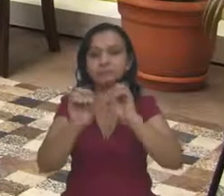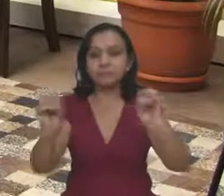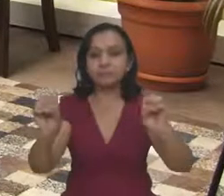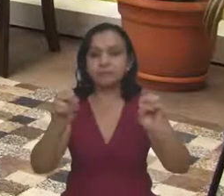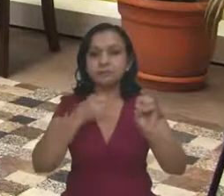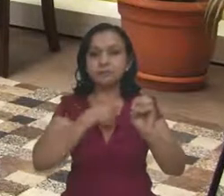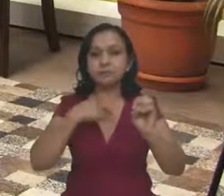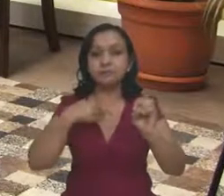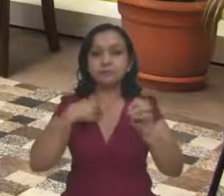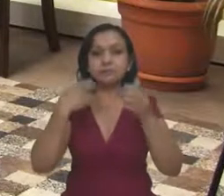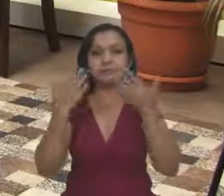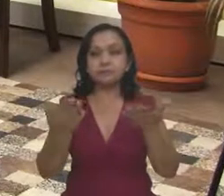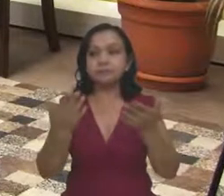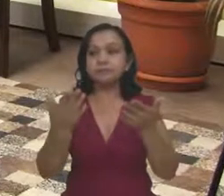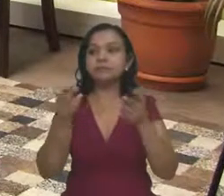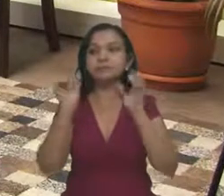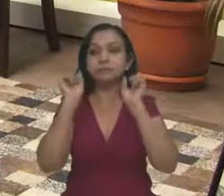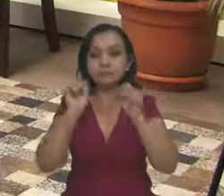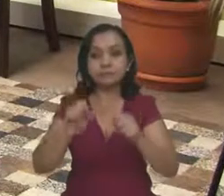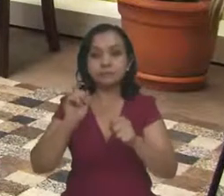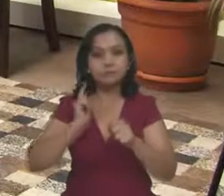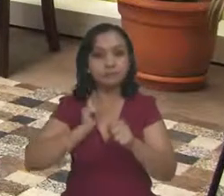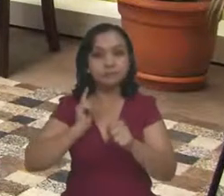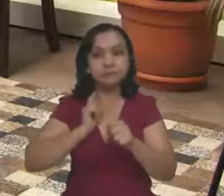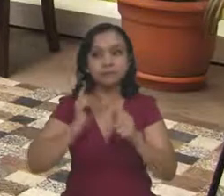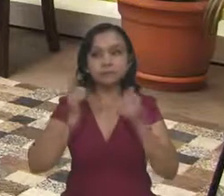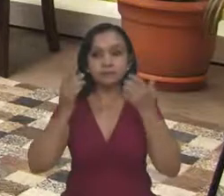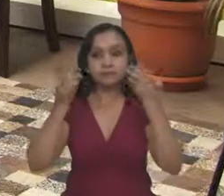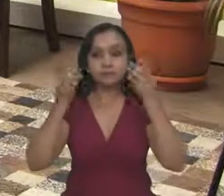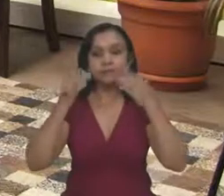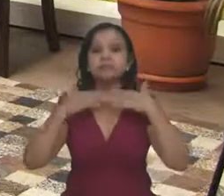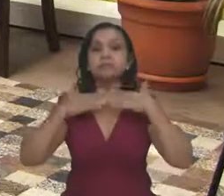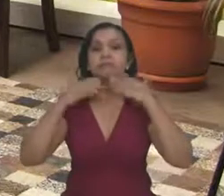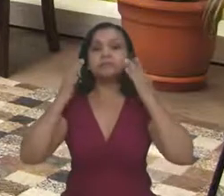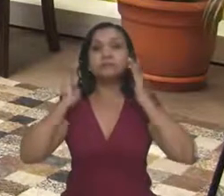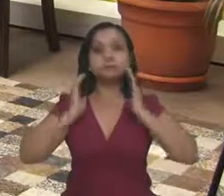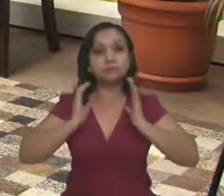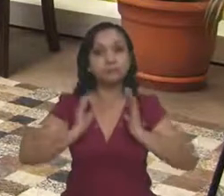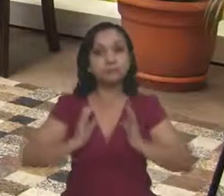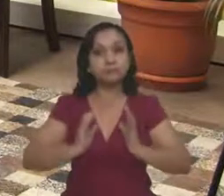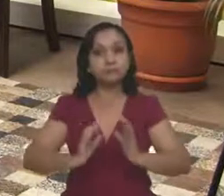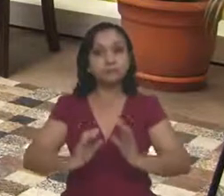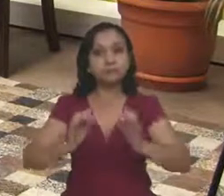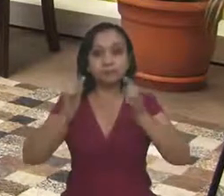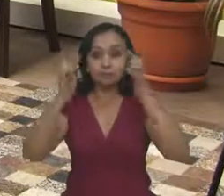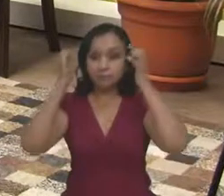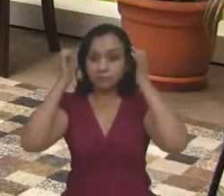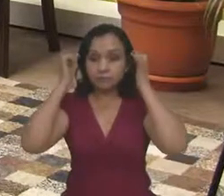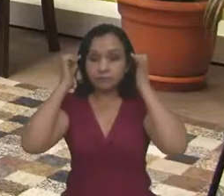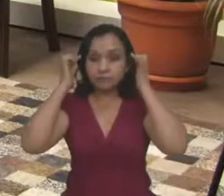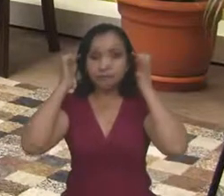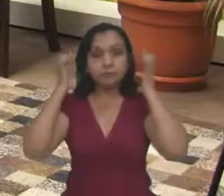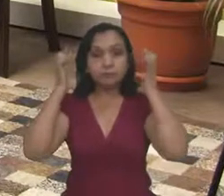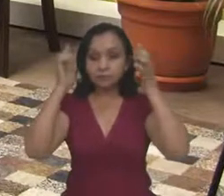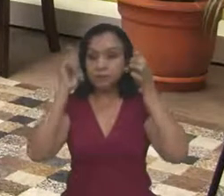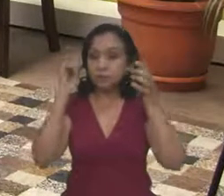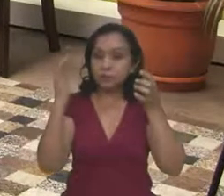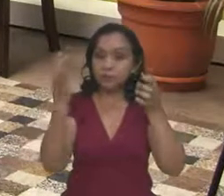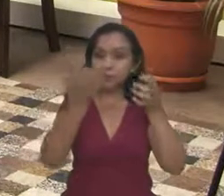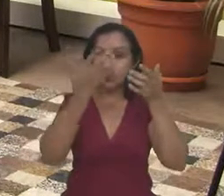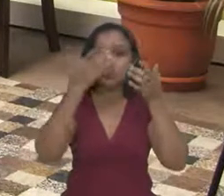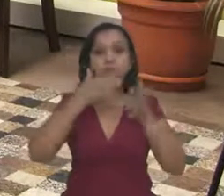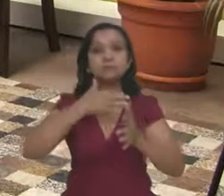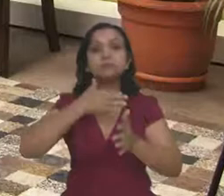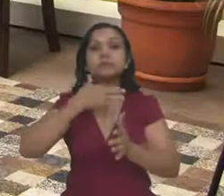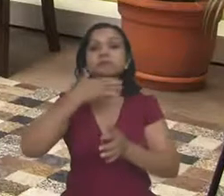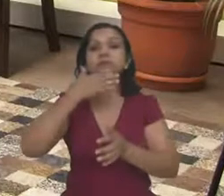tanto, estas parálisis pueden llegar incluso hasta la parte más hacia arriba y llegar hasta la parte de paralizar la parte